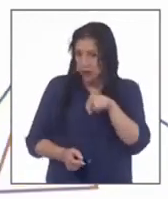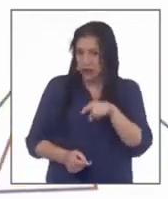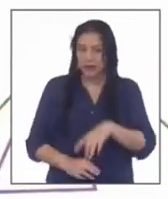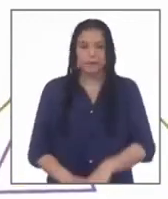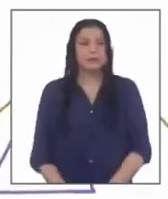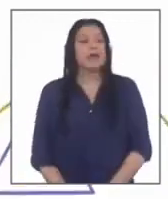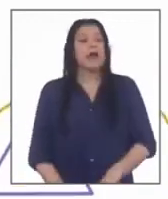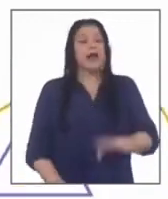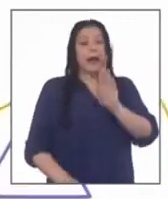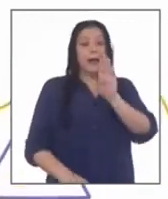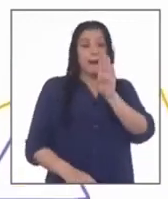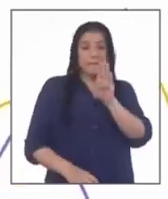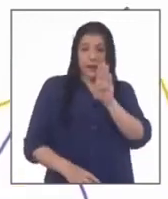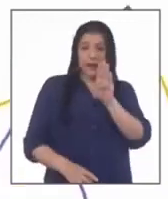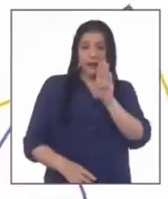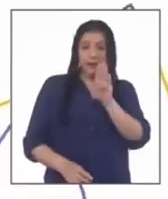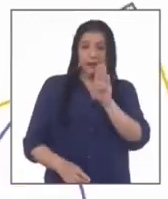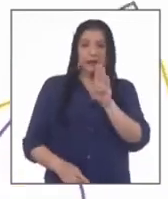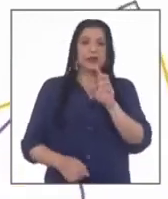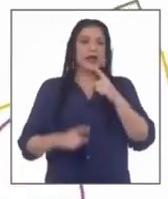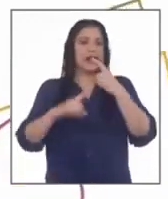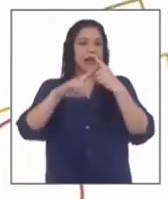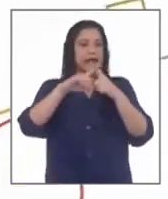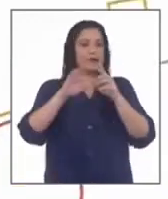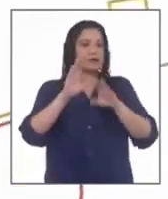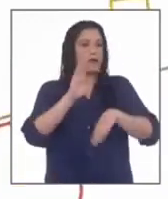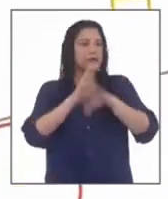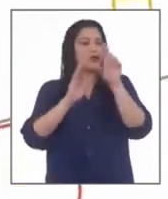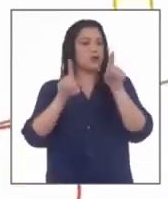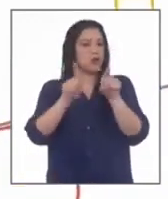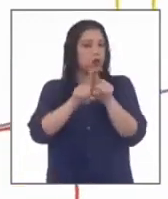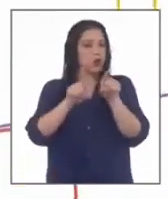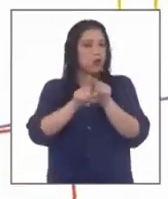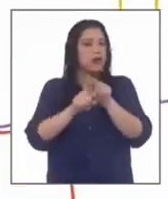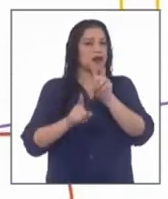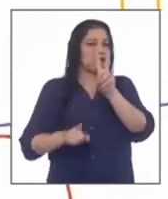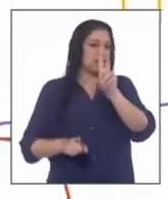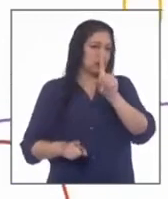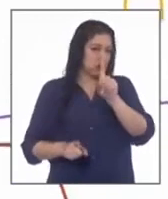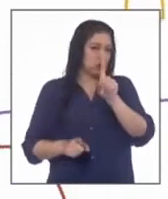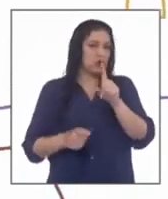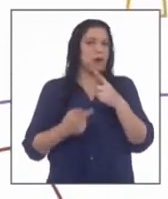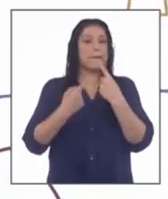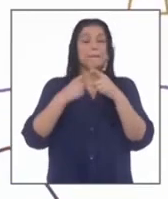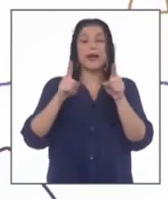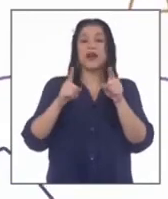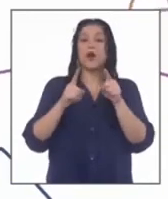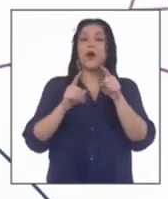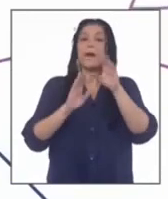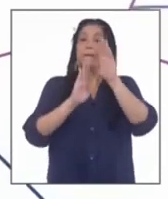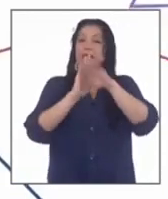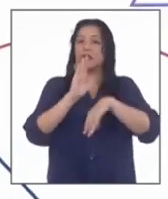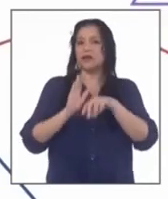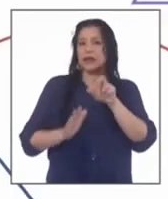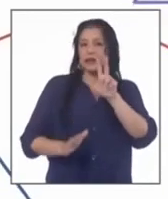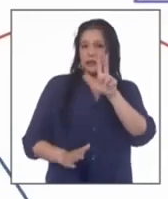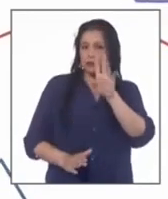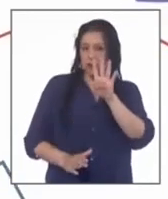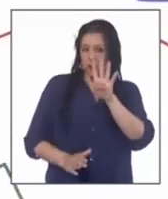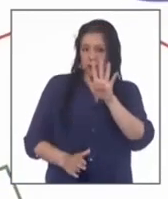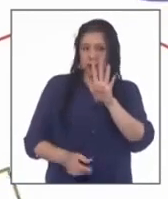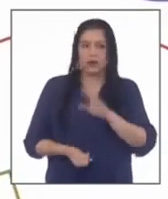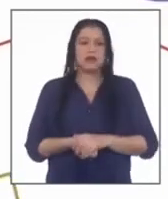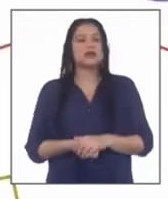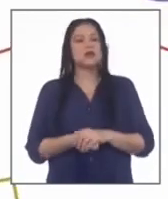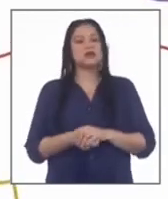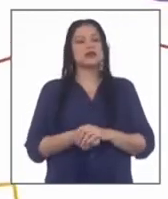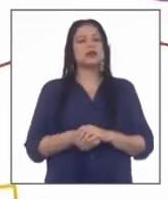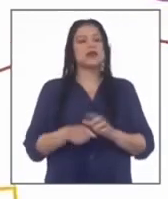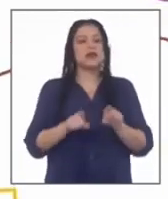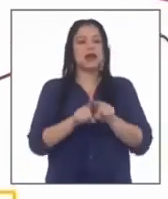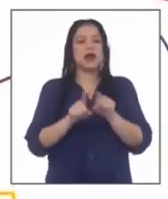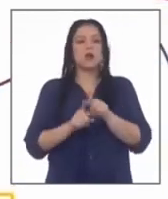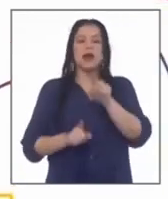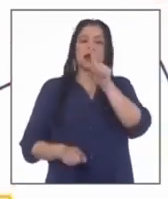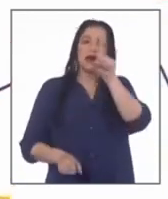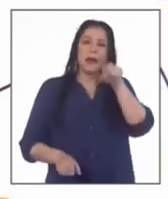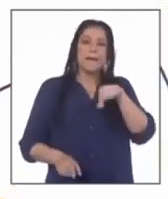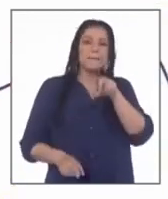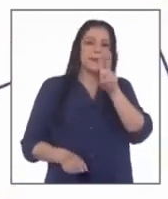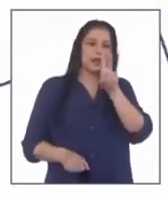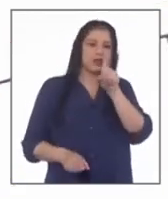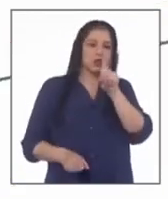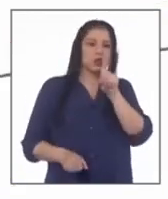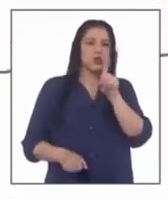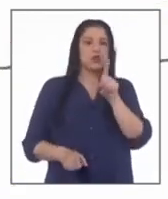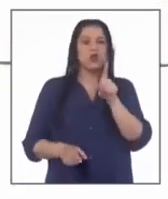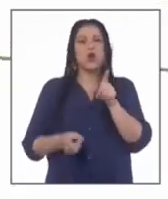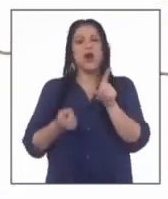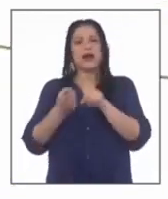el intervalo B, tendríamos que X es mayor o igual que 21, pero menor que 34. Sería un intervalo semiabierto por la derecha